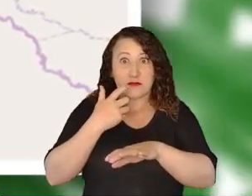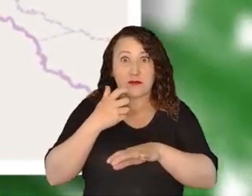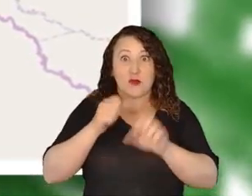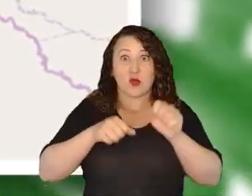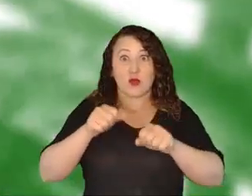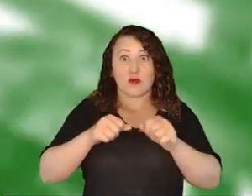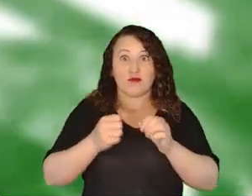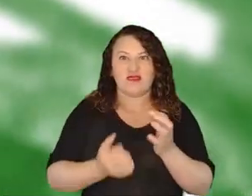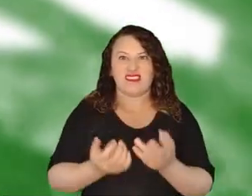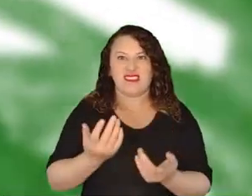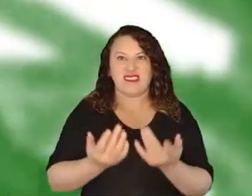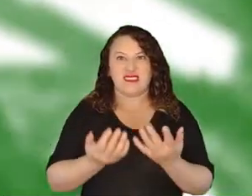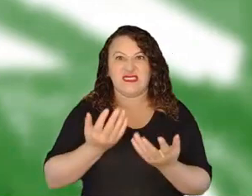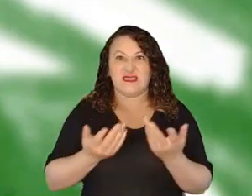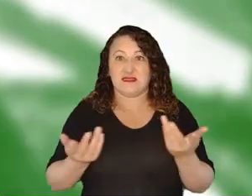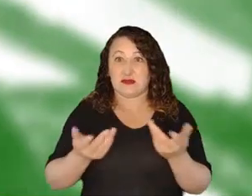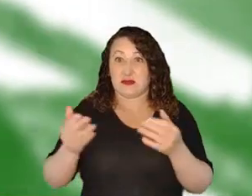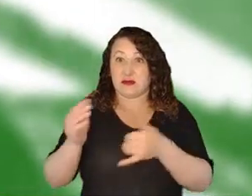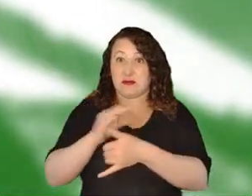payá